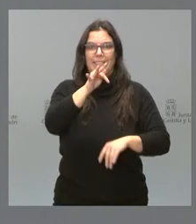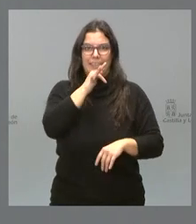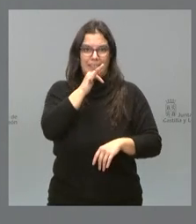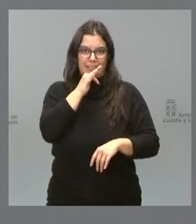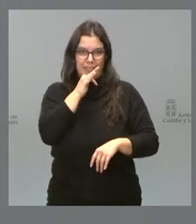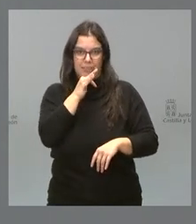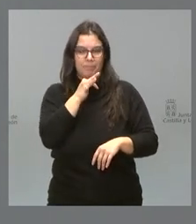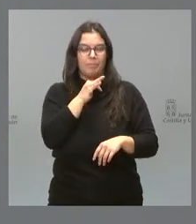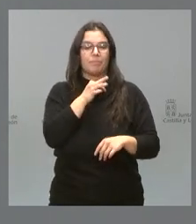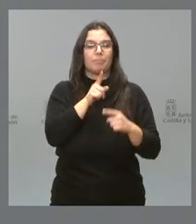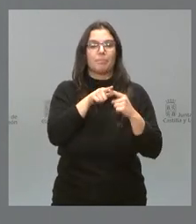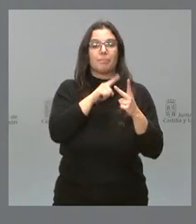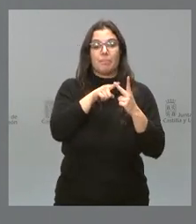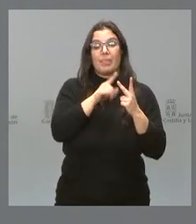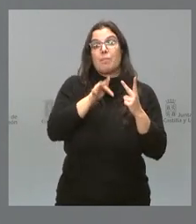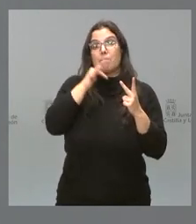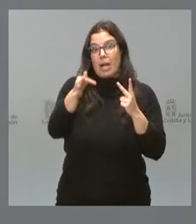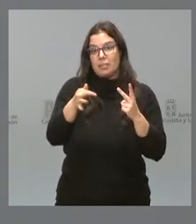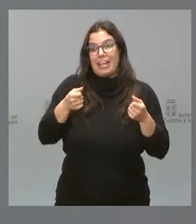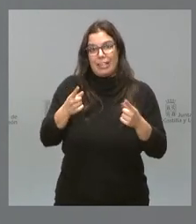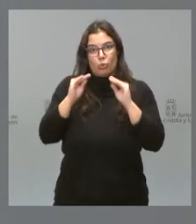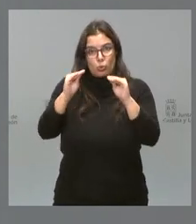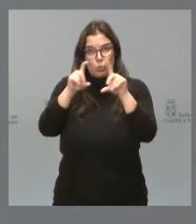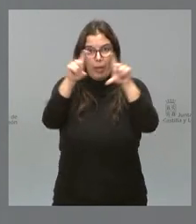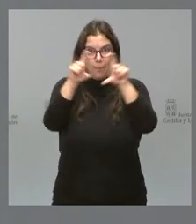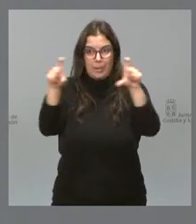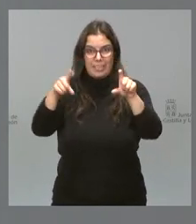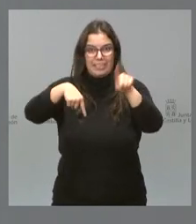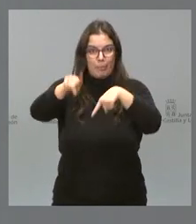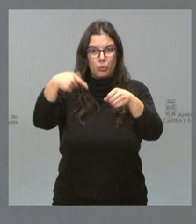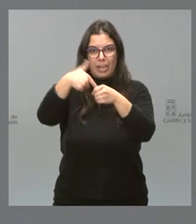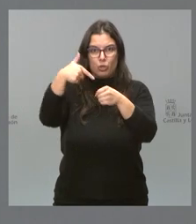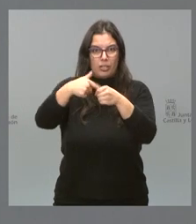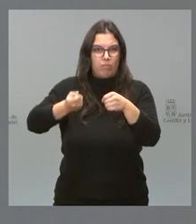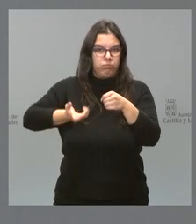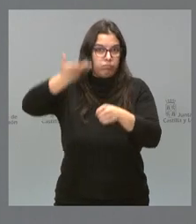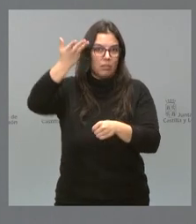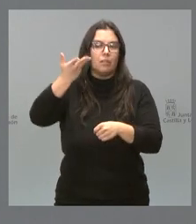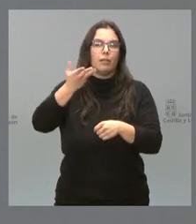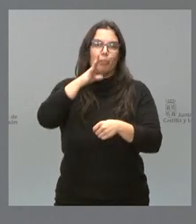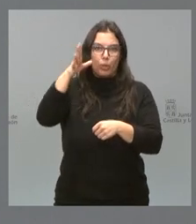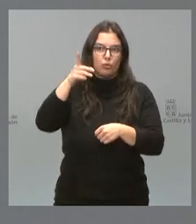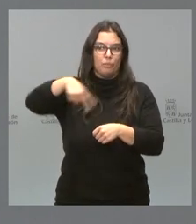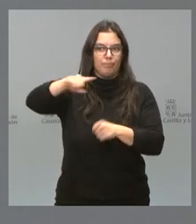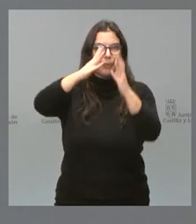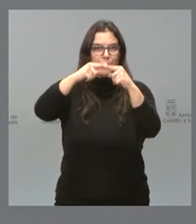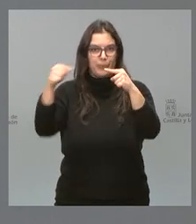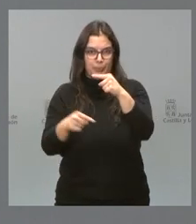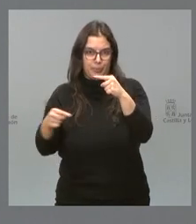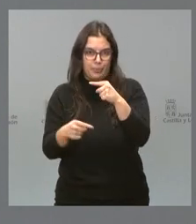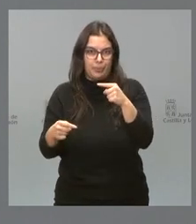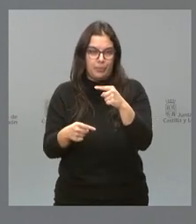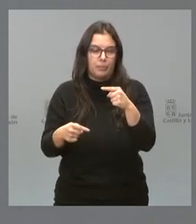previo a esta circunstancia de crisis y por otro el incremento de fundamentalmente El combustible en relación con este transporte interurbano